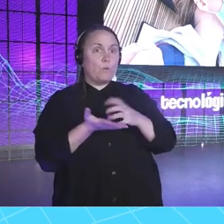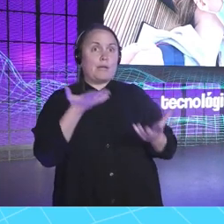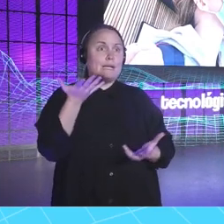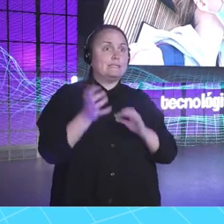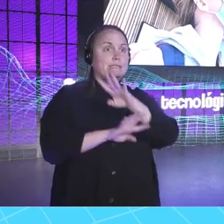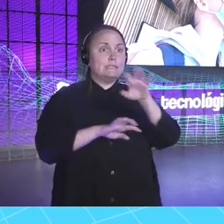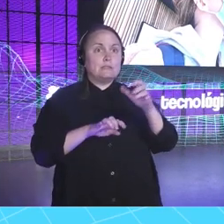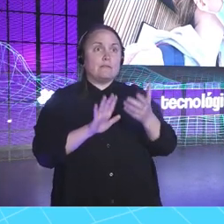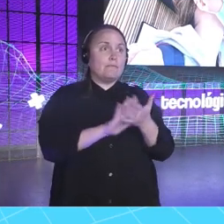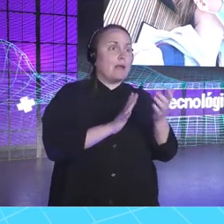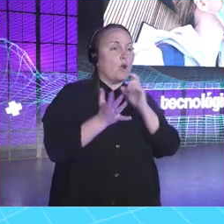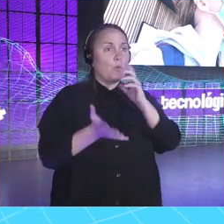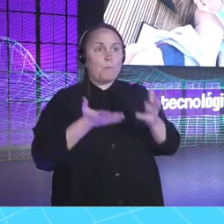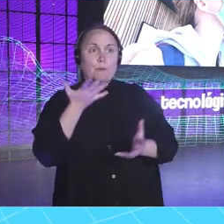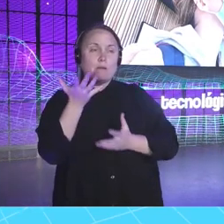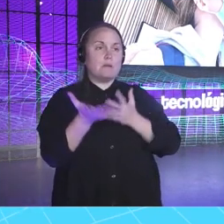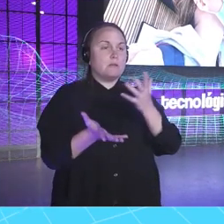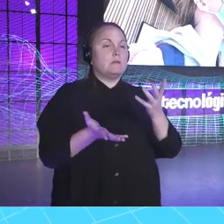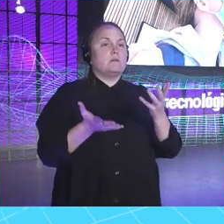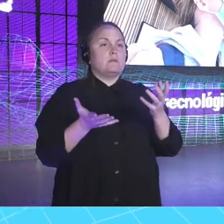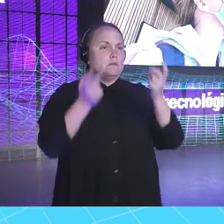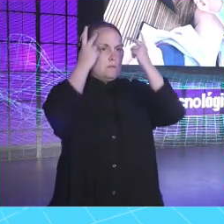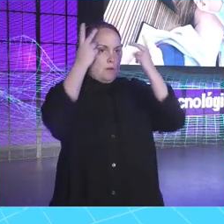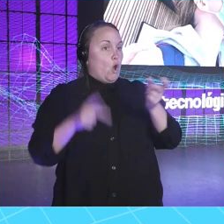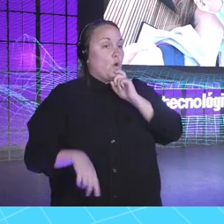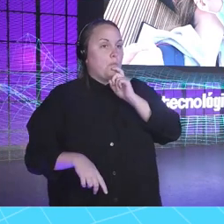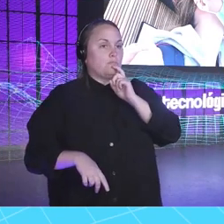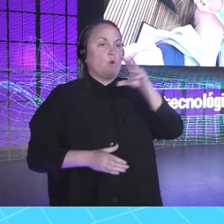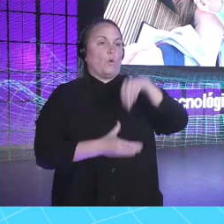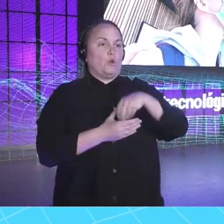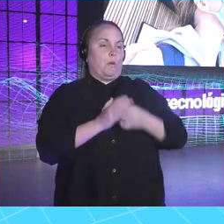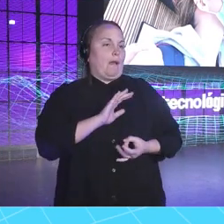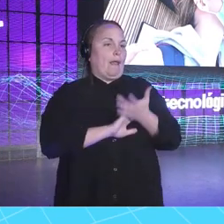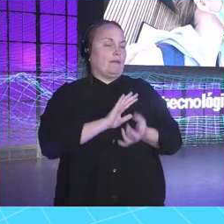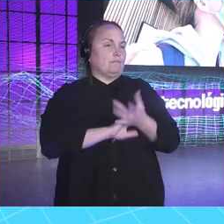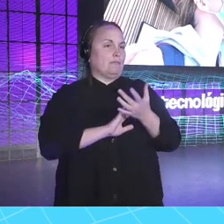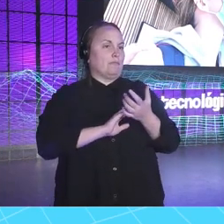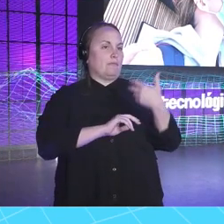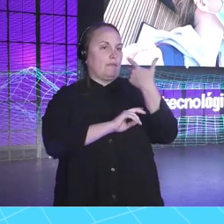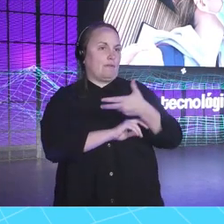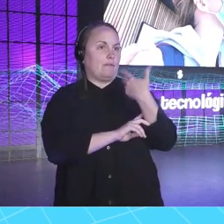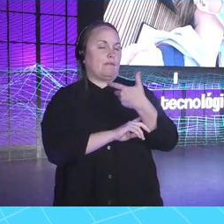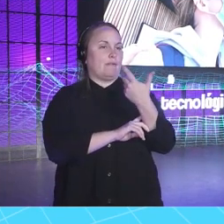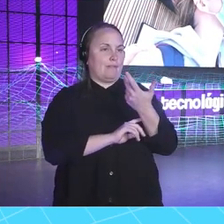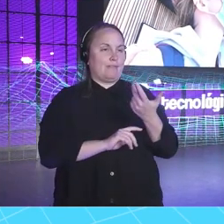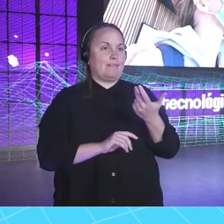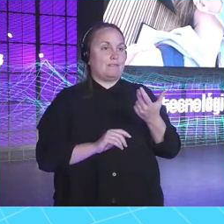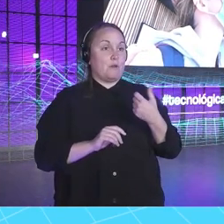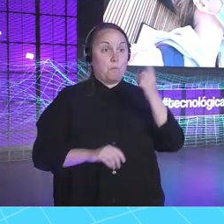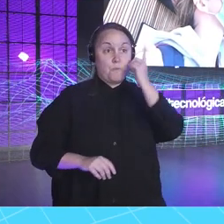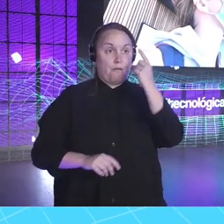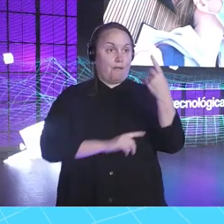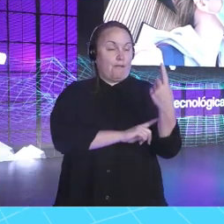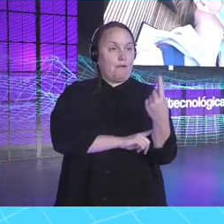incertidumbre de no saber qué pasará para un poco liberar un poco la mente fue empezar a crear contenido yo me grababa con el móvil